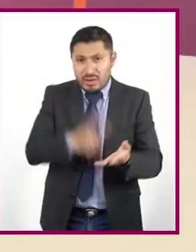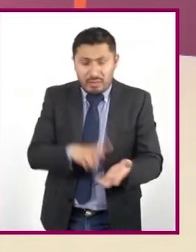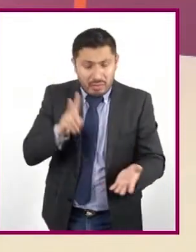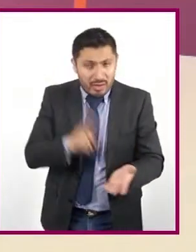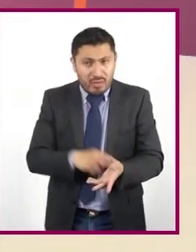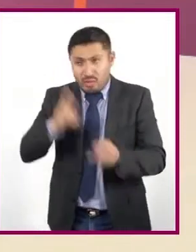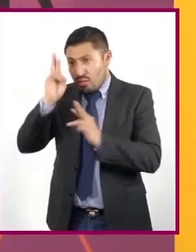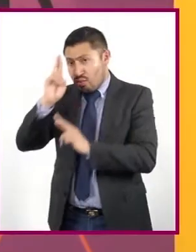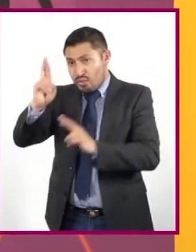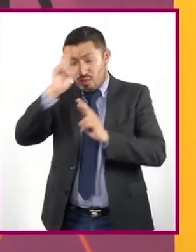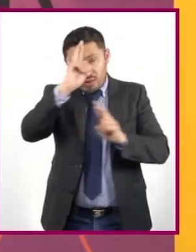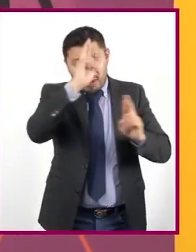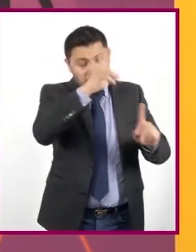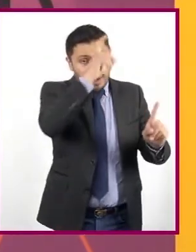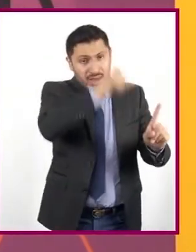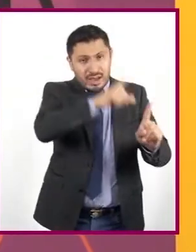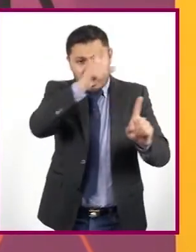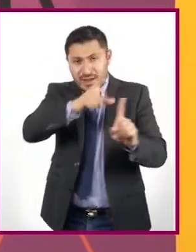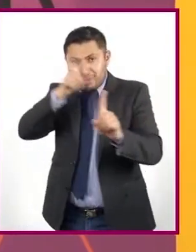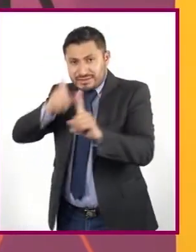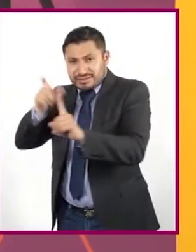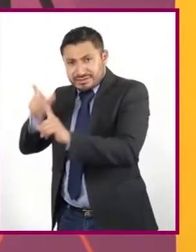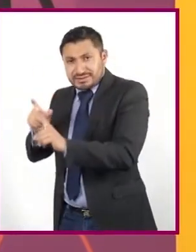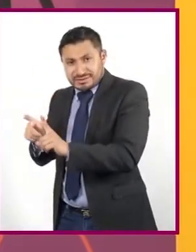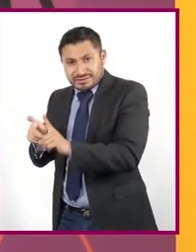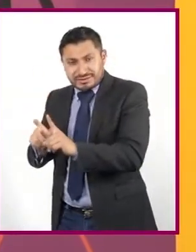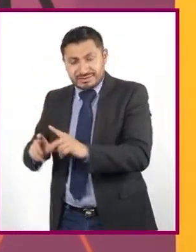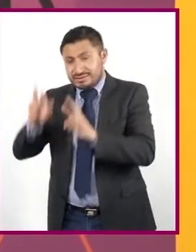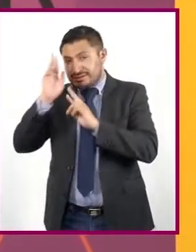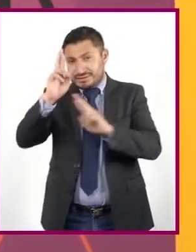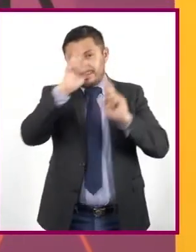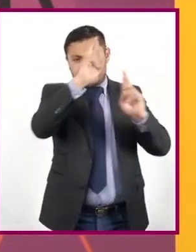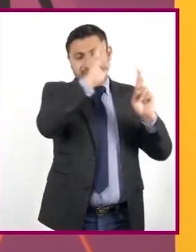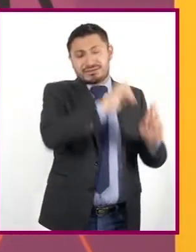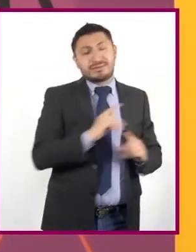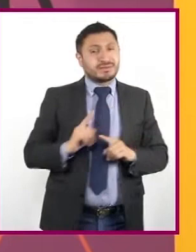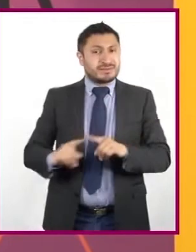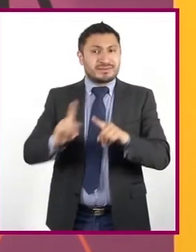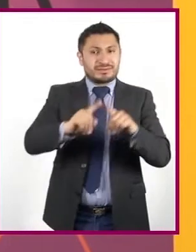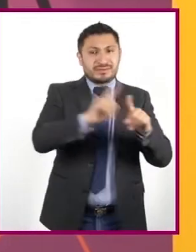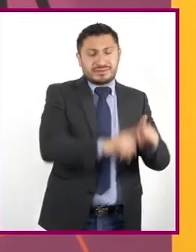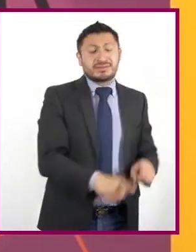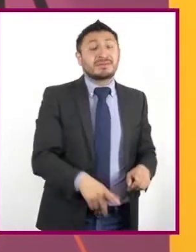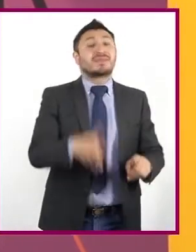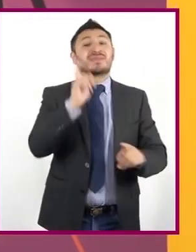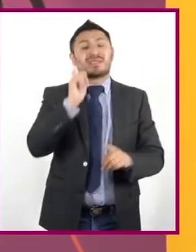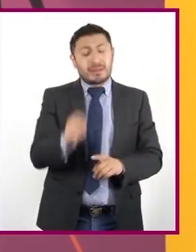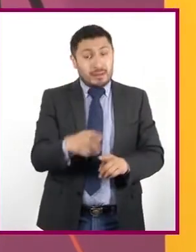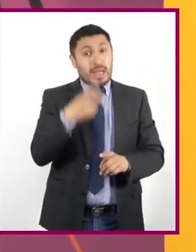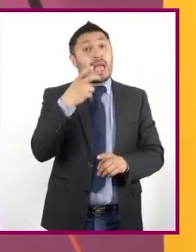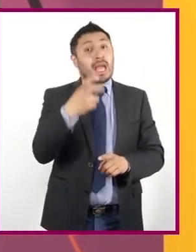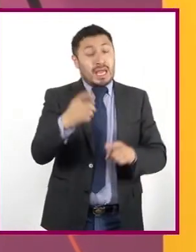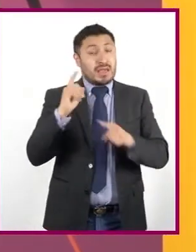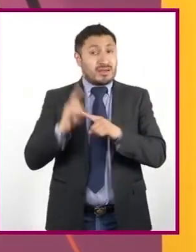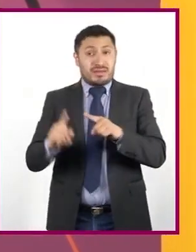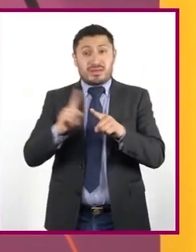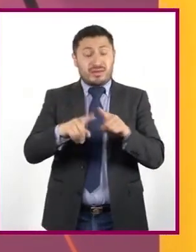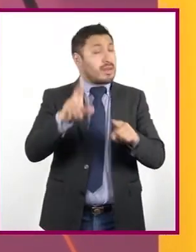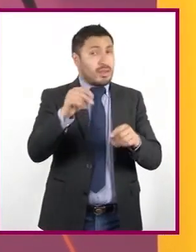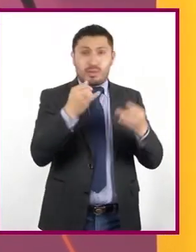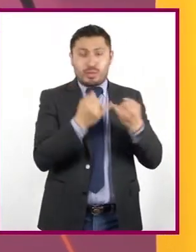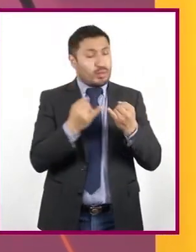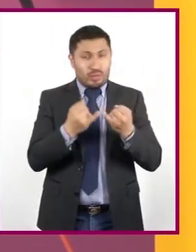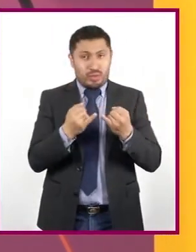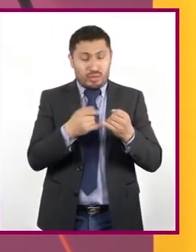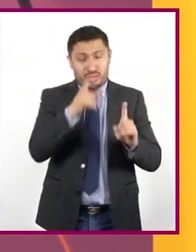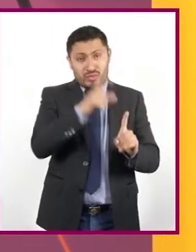respetadas tal y como son. Respetar a las y los diferentes significa que son diferentes, no iguales,